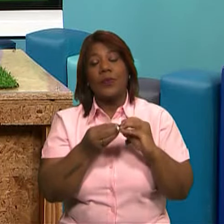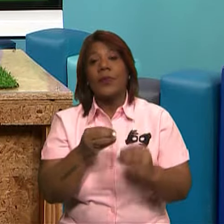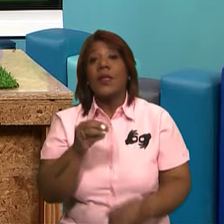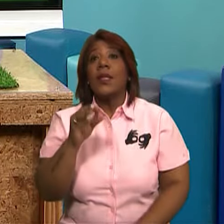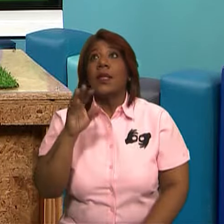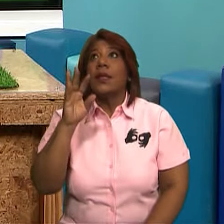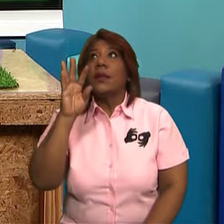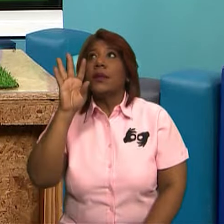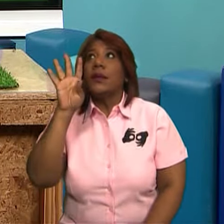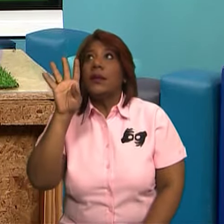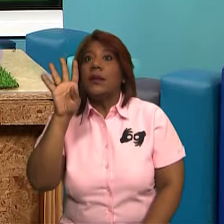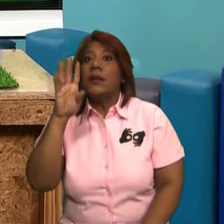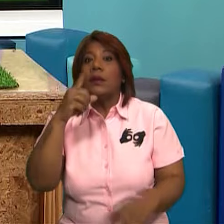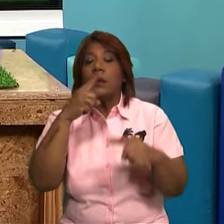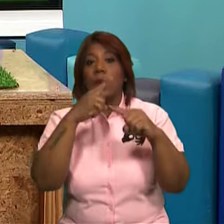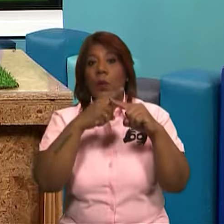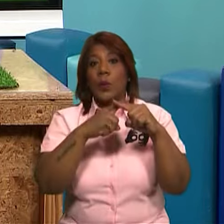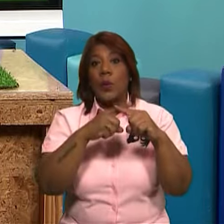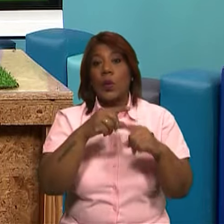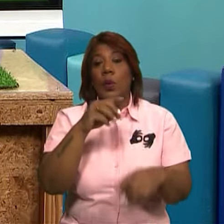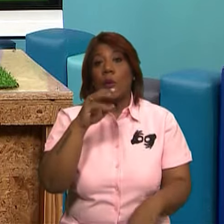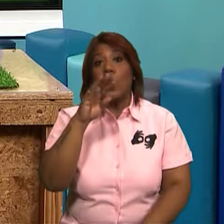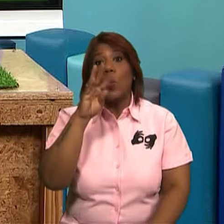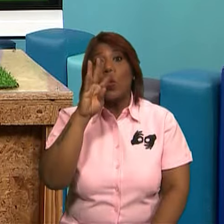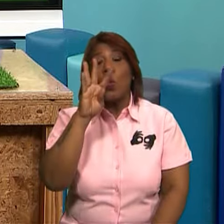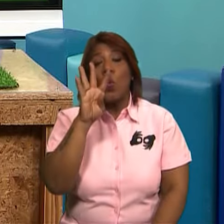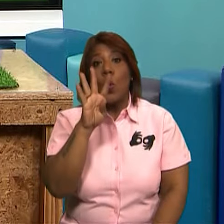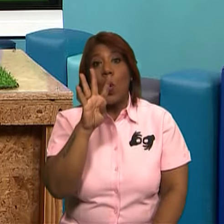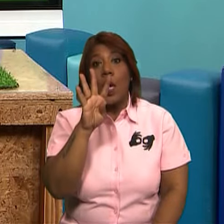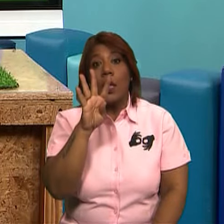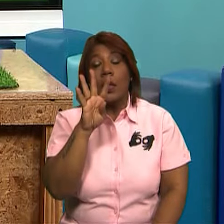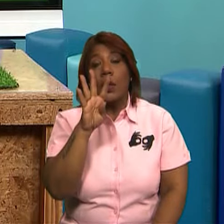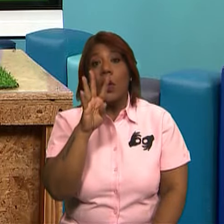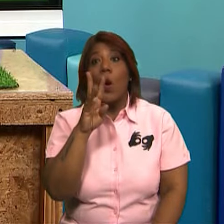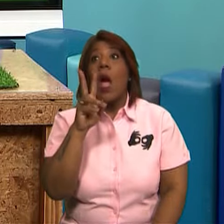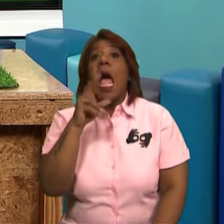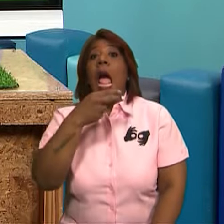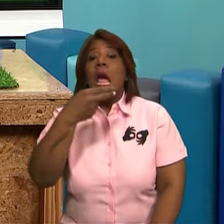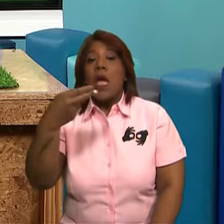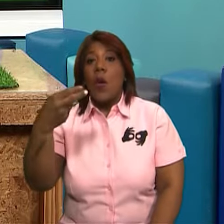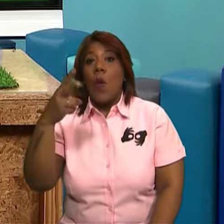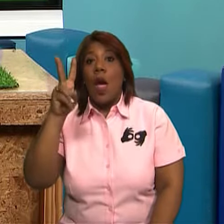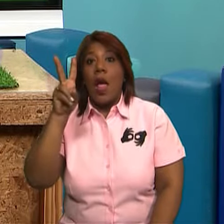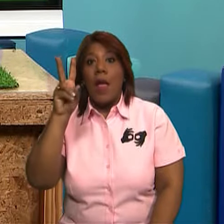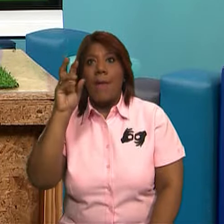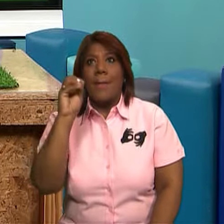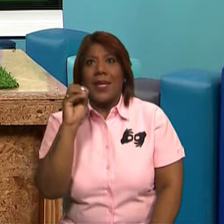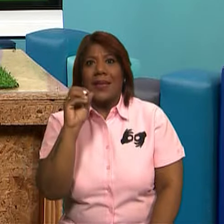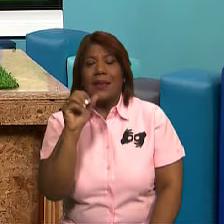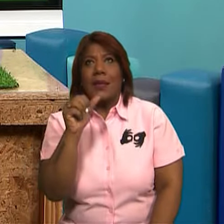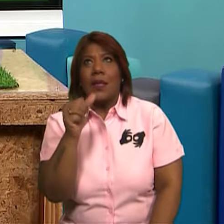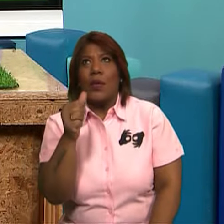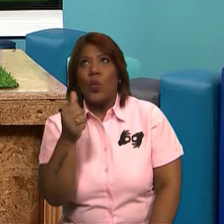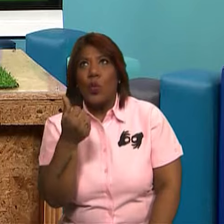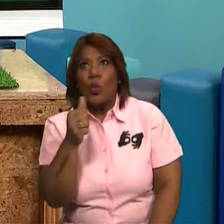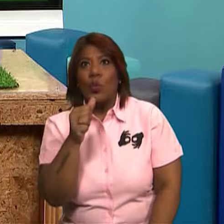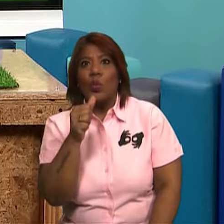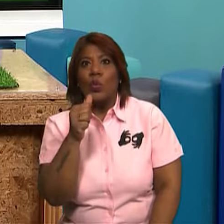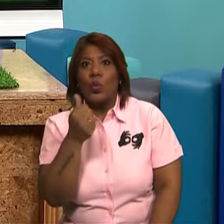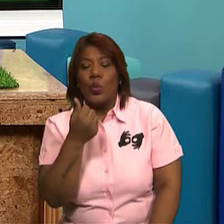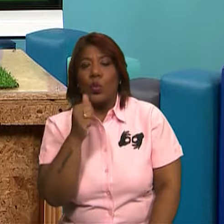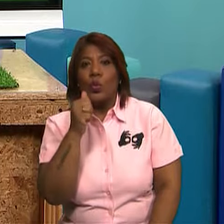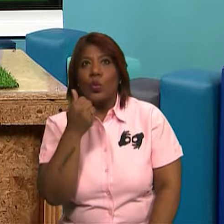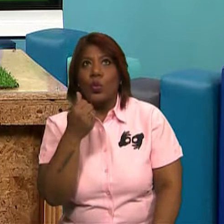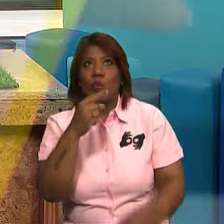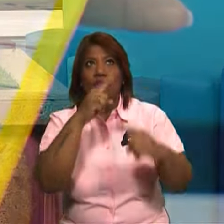4, ¿cuánto es, chicos? Entonces sabemos que es 20, está muy lejos. Tenemos que buscar un número que al